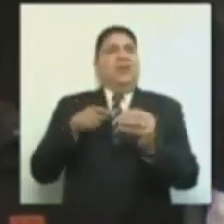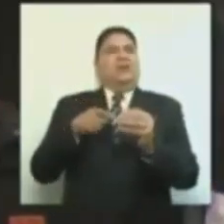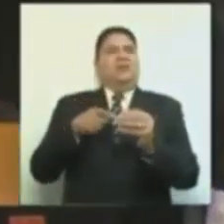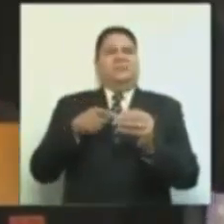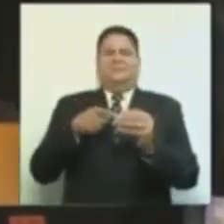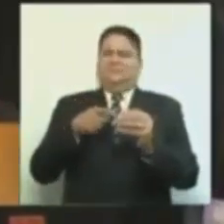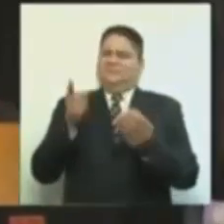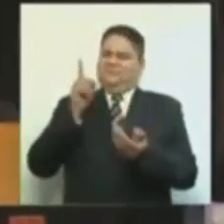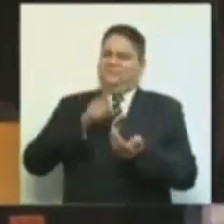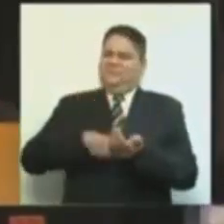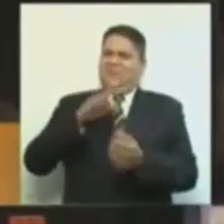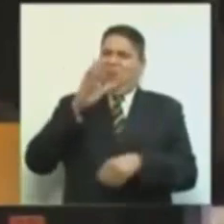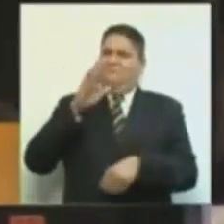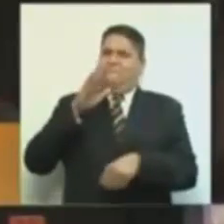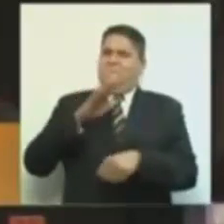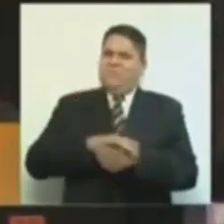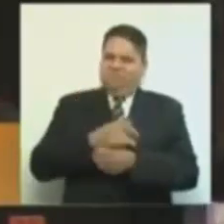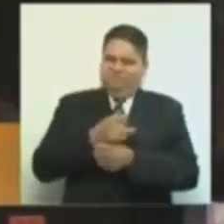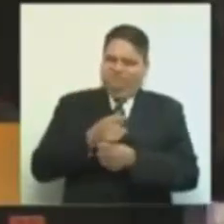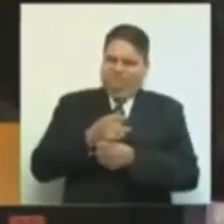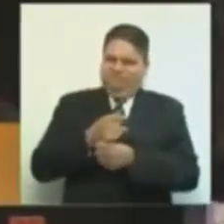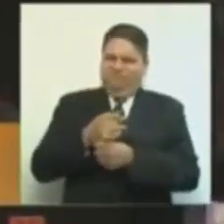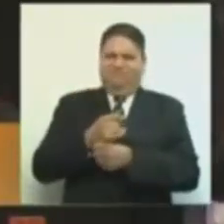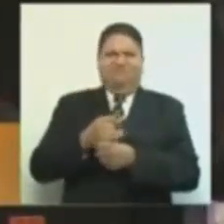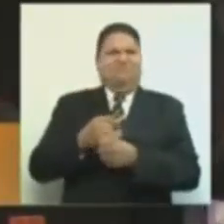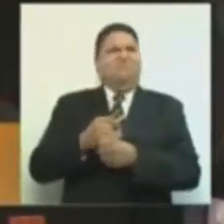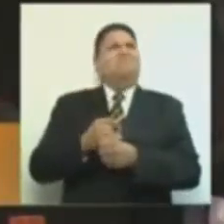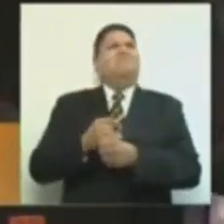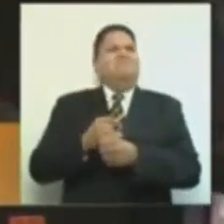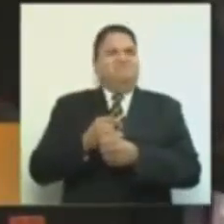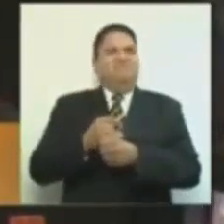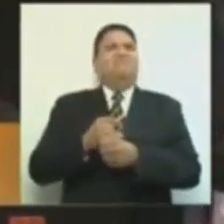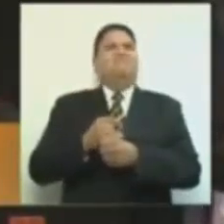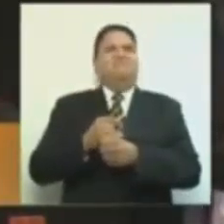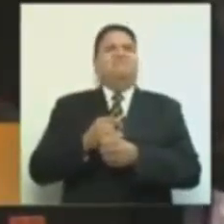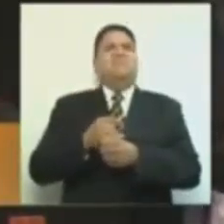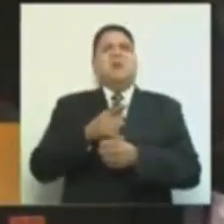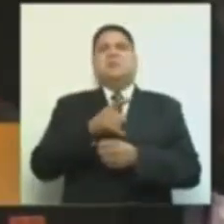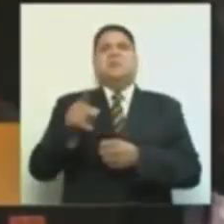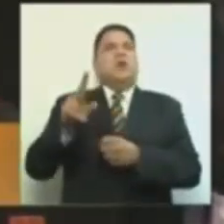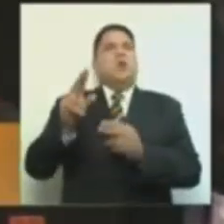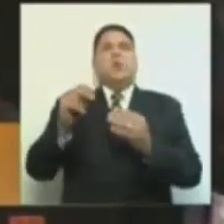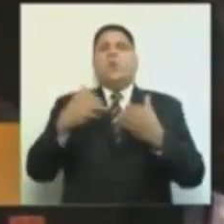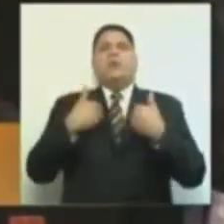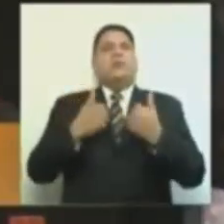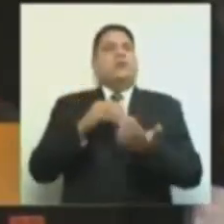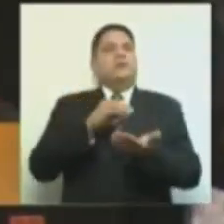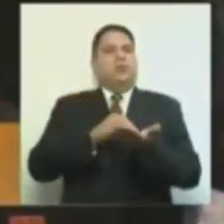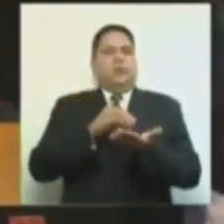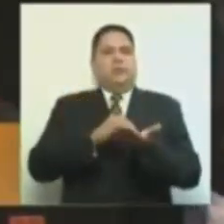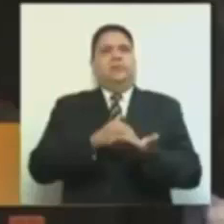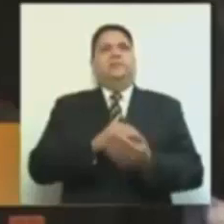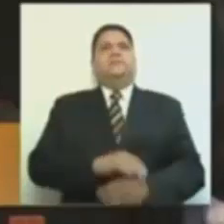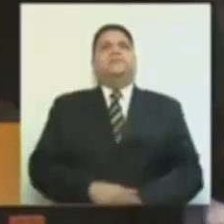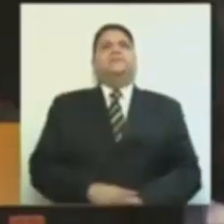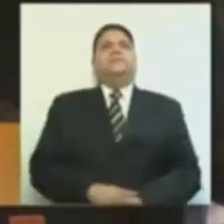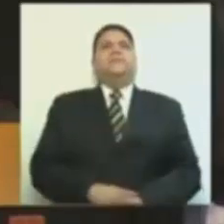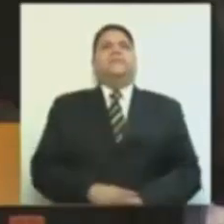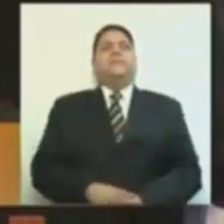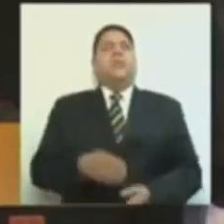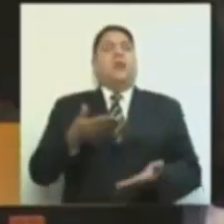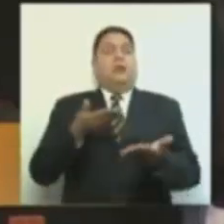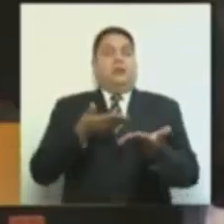complejidad de lo que creen y de lo que están planteando. Además de